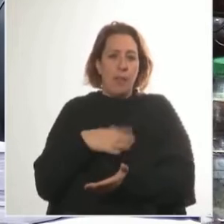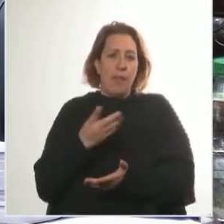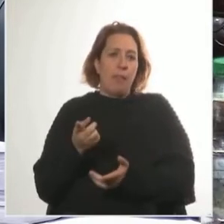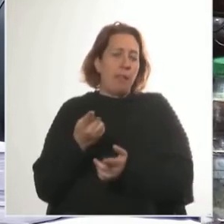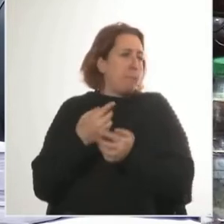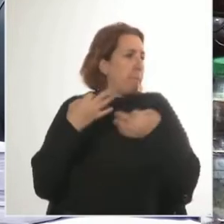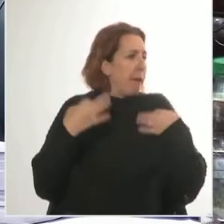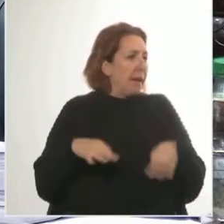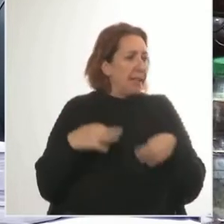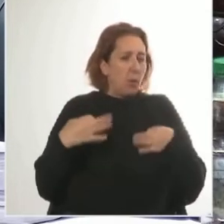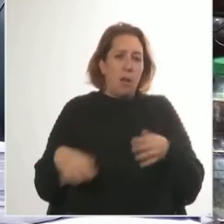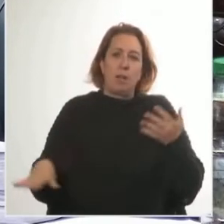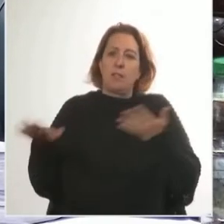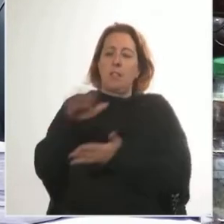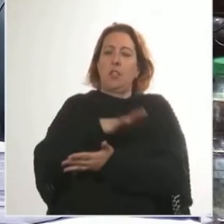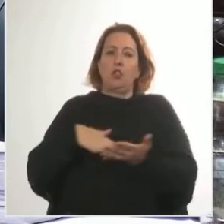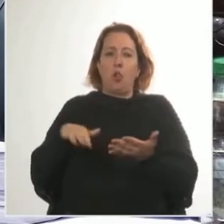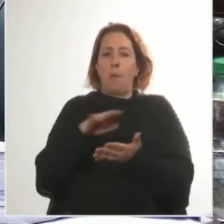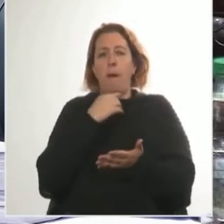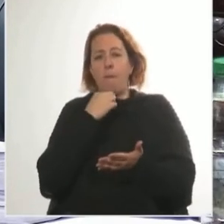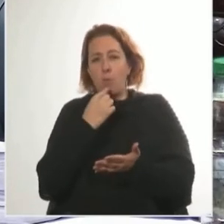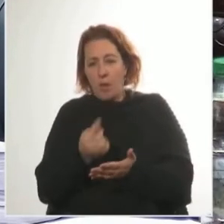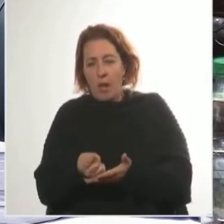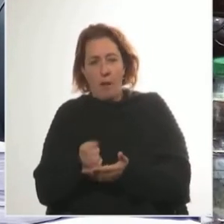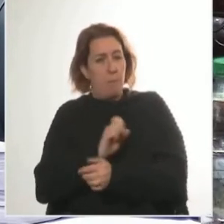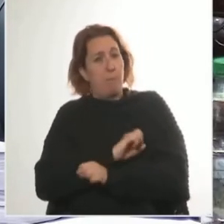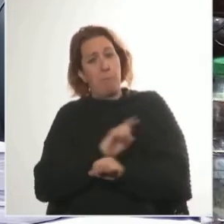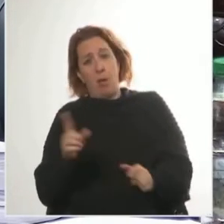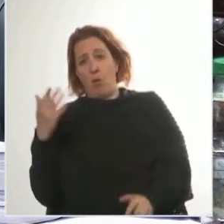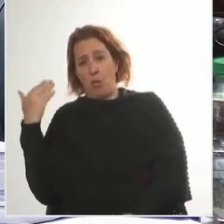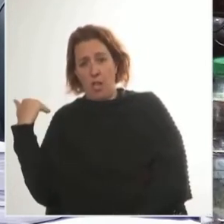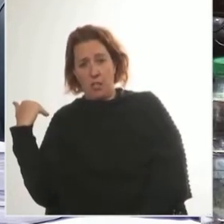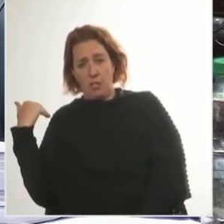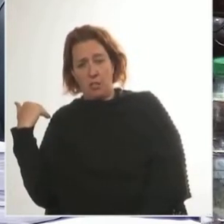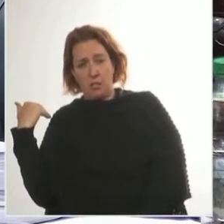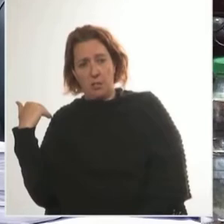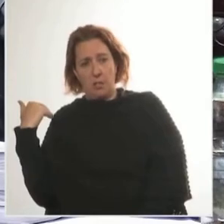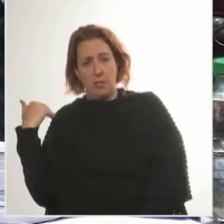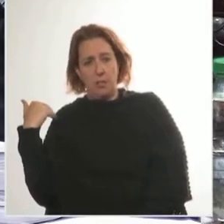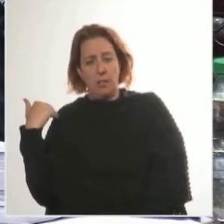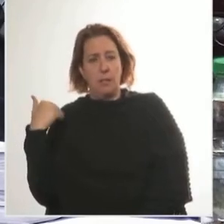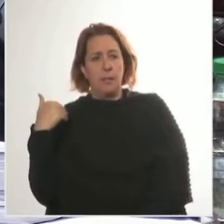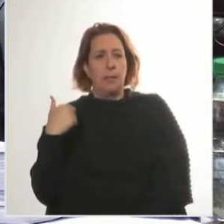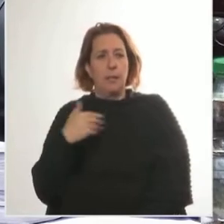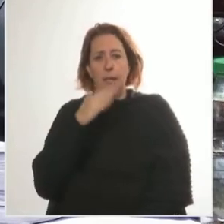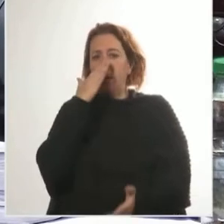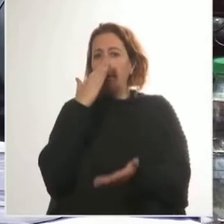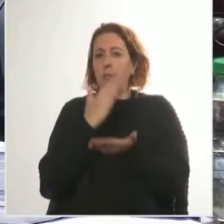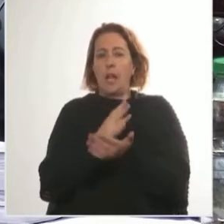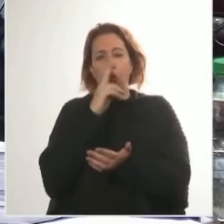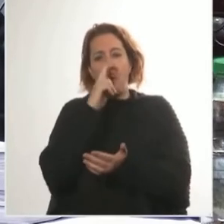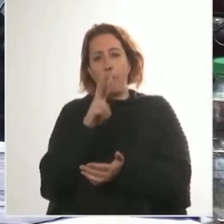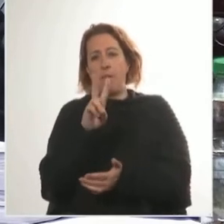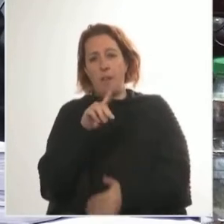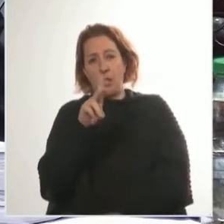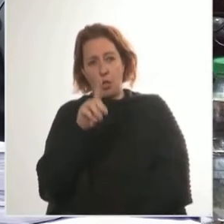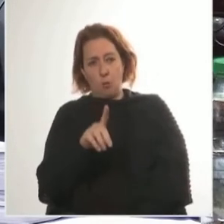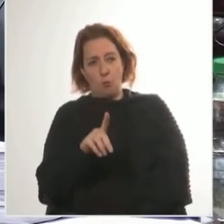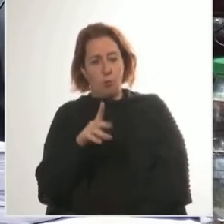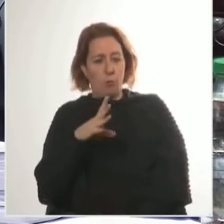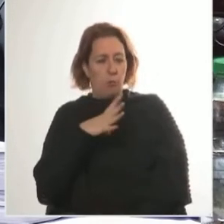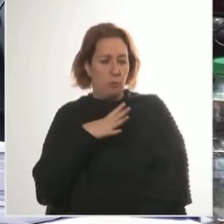los sectores más vulnerables que están peor que antes. A fin de 2021